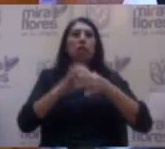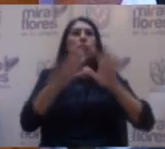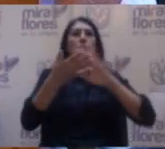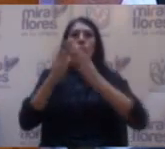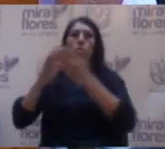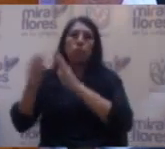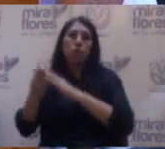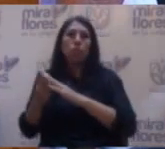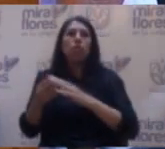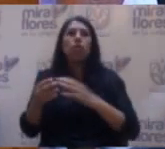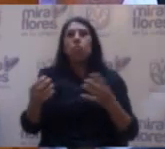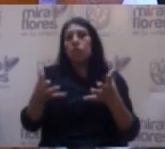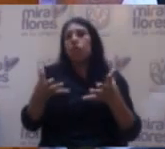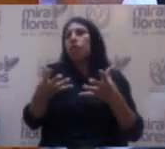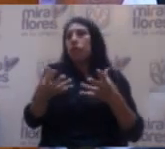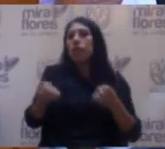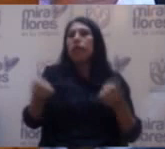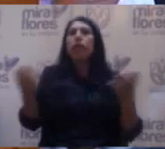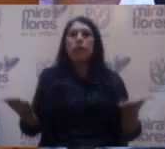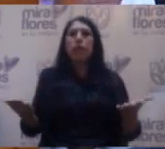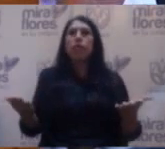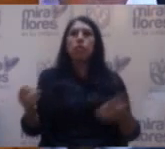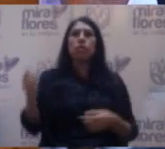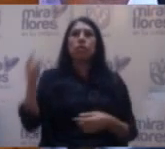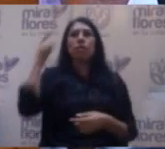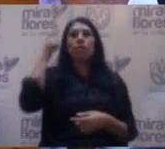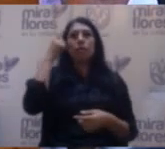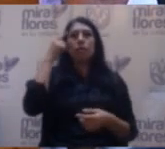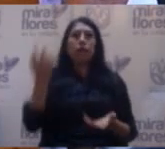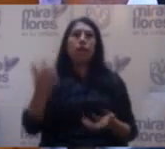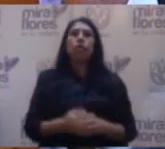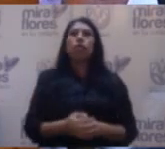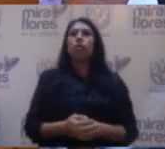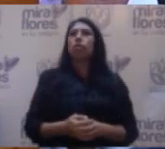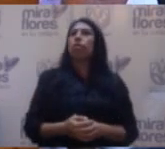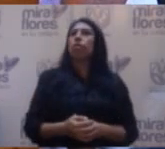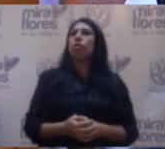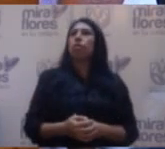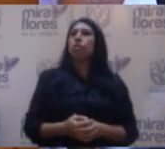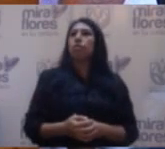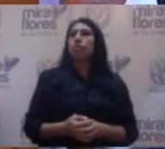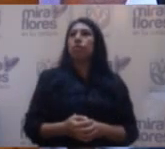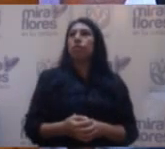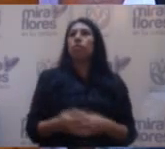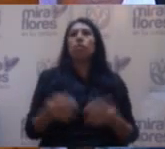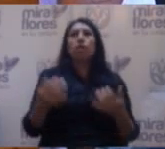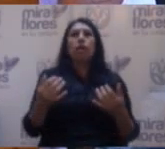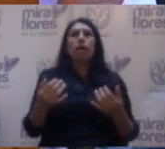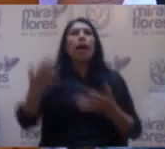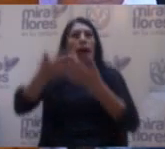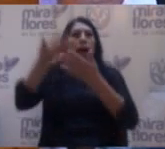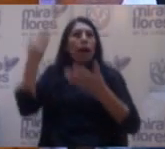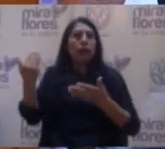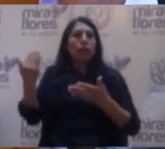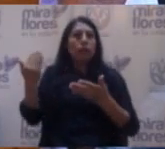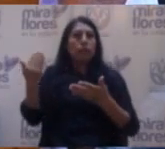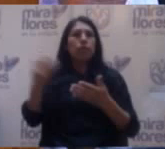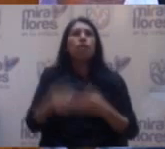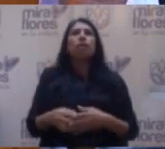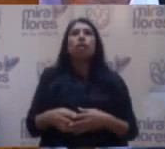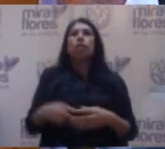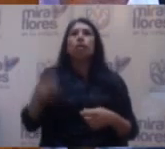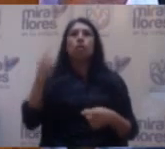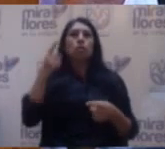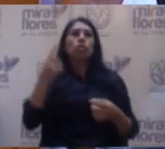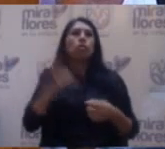pueblos políticamente, que ya no es el caso, porque antes era Somos Lima para Somos Perú, y sí era